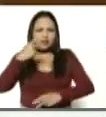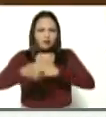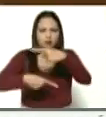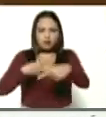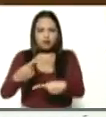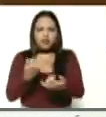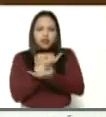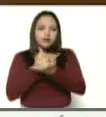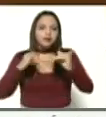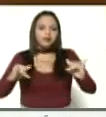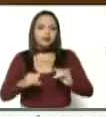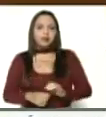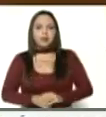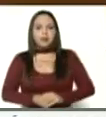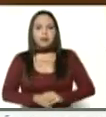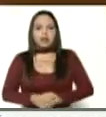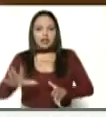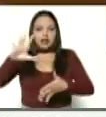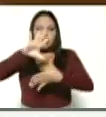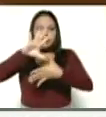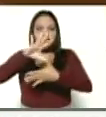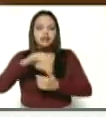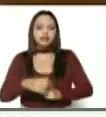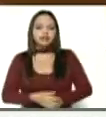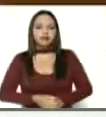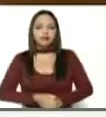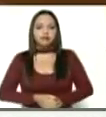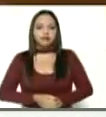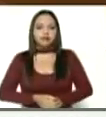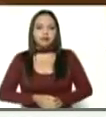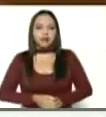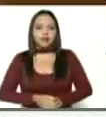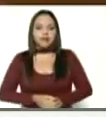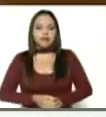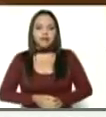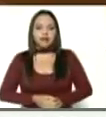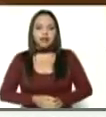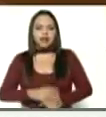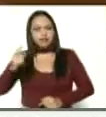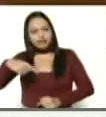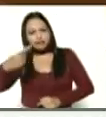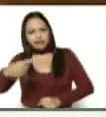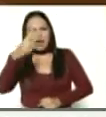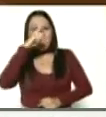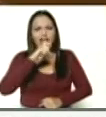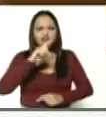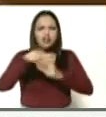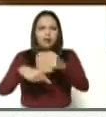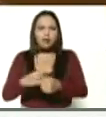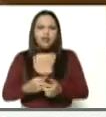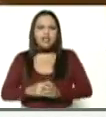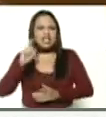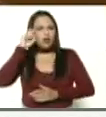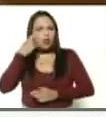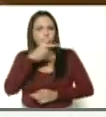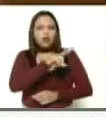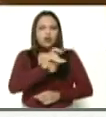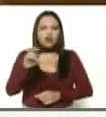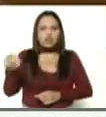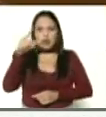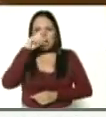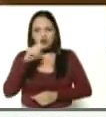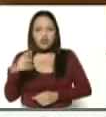de independencia americano. Lo veremos años después, ahorita que estamos en el Bicentenario de Carabobo, lo que